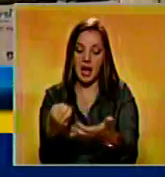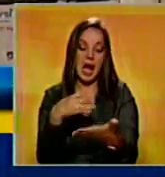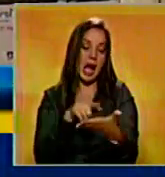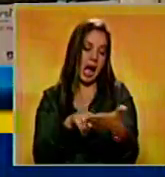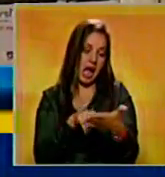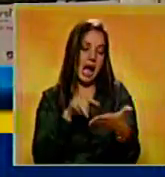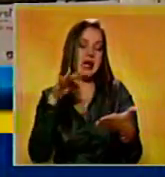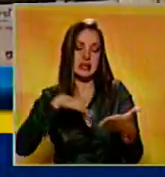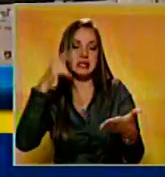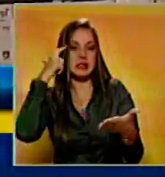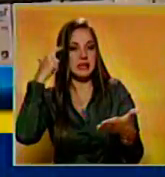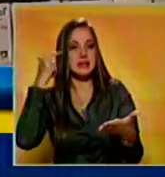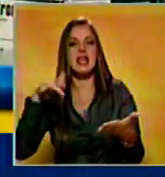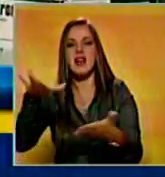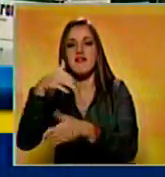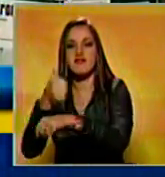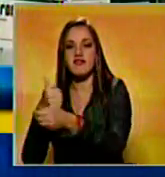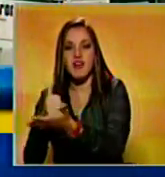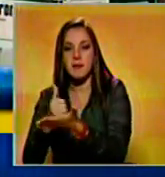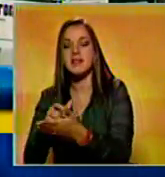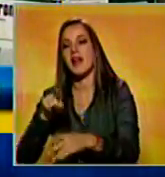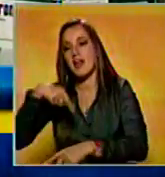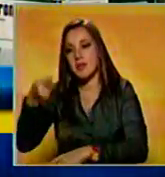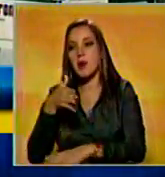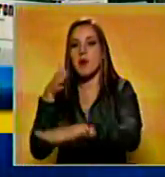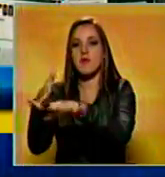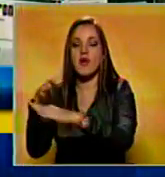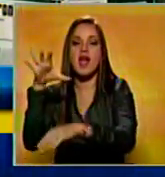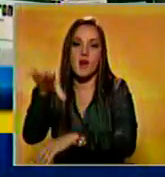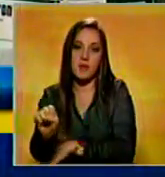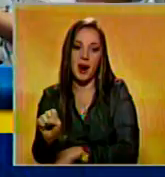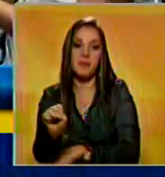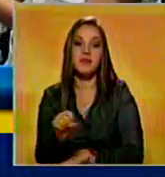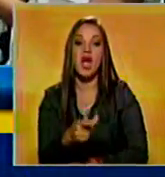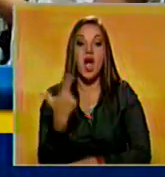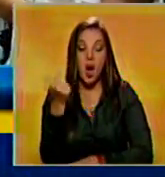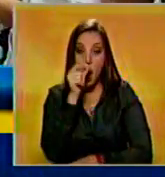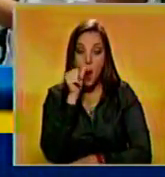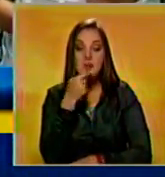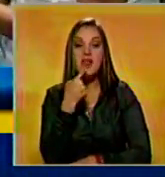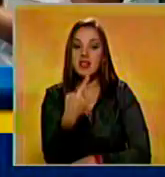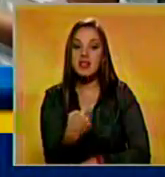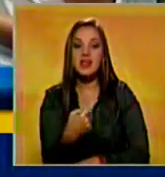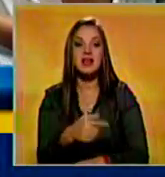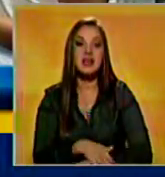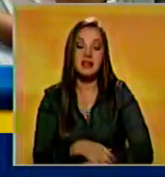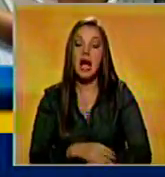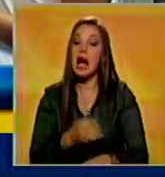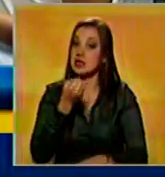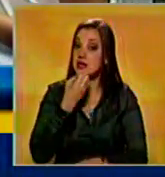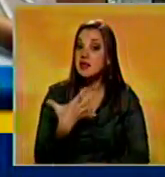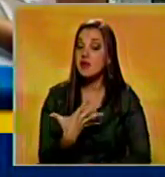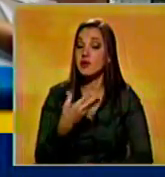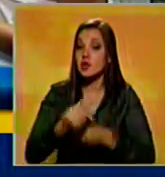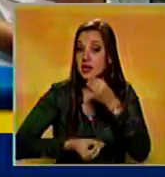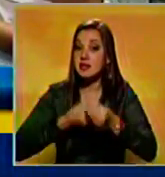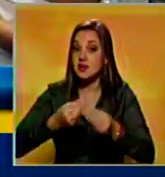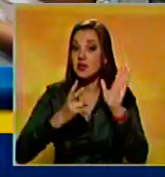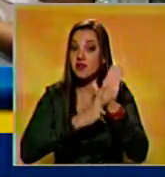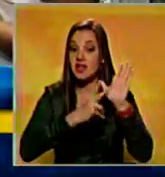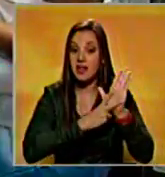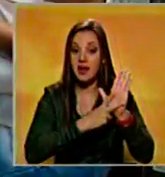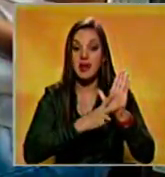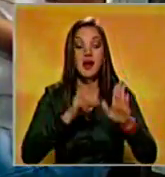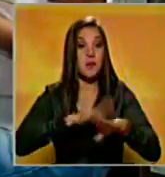Óscar Silva jefe del proyecto Karen en portuguesa agregó que se trata de un sueño hecho realidad Porque al paciente se le